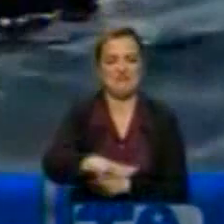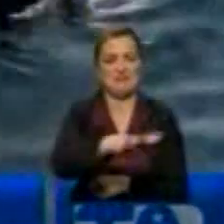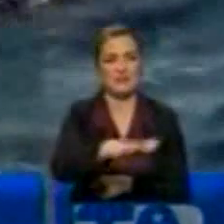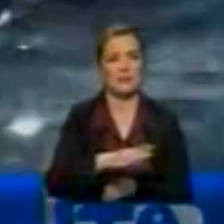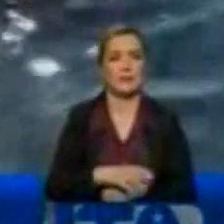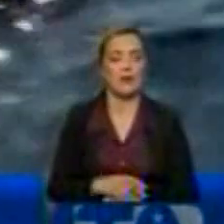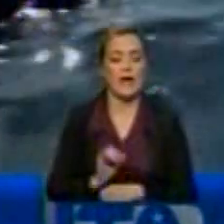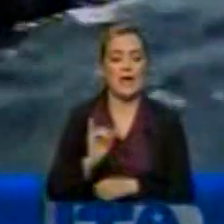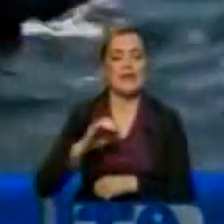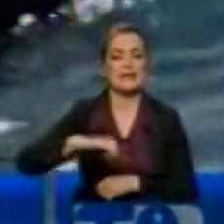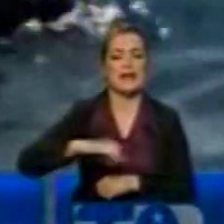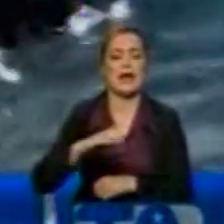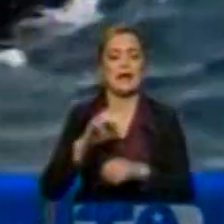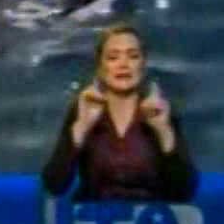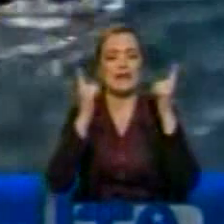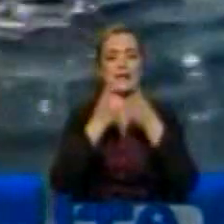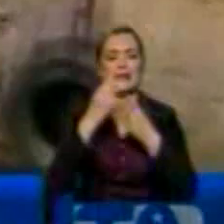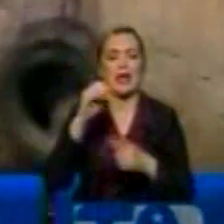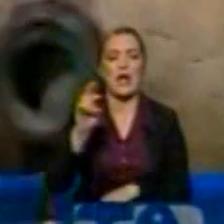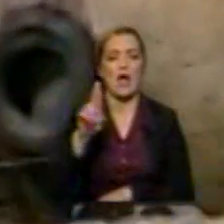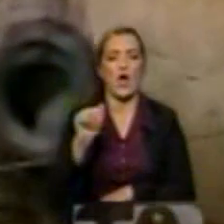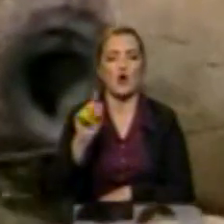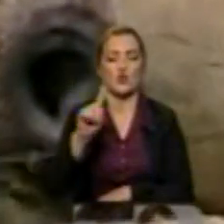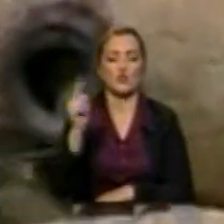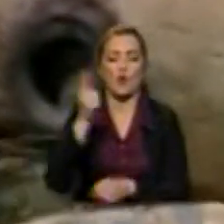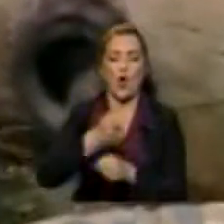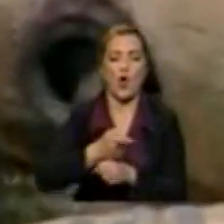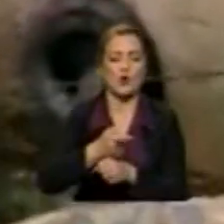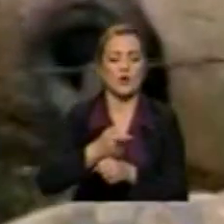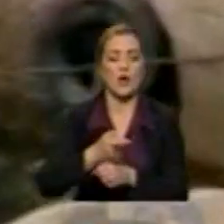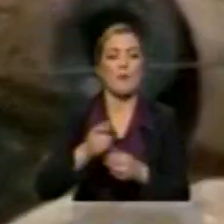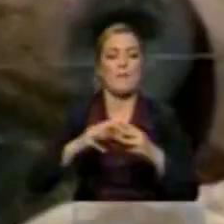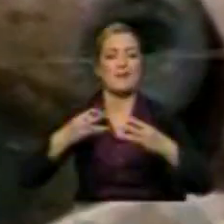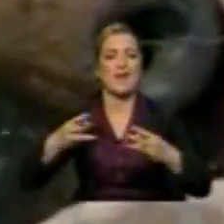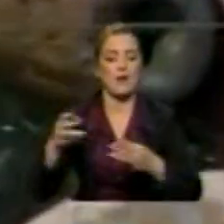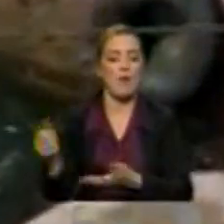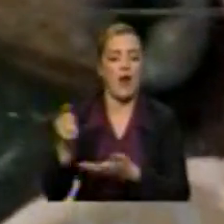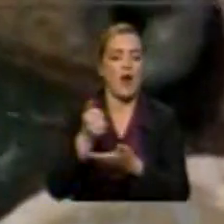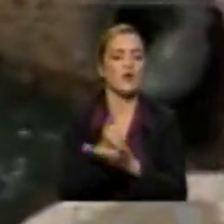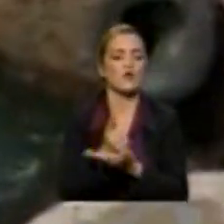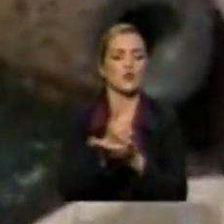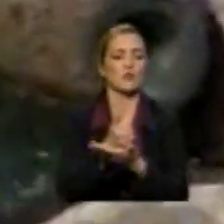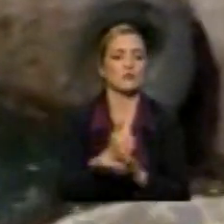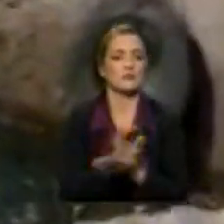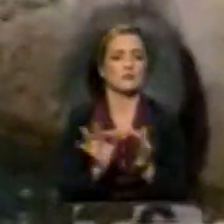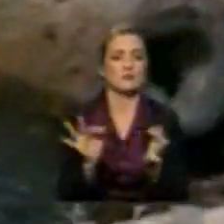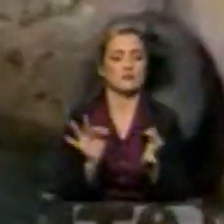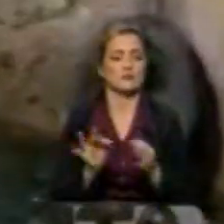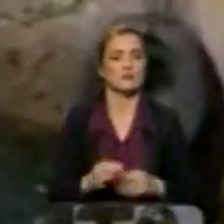envío de material de contingencia. Isaac Jácome, 24 horas.